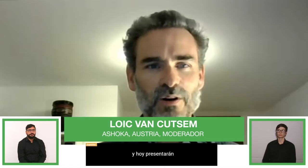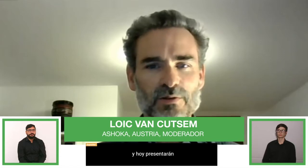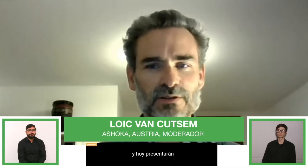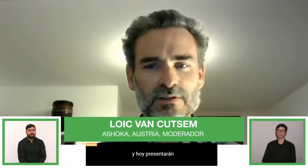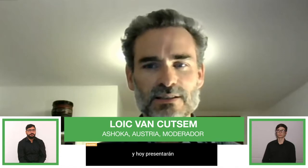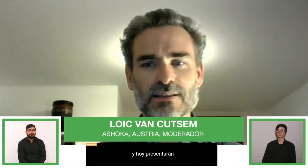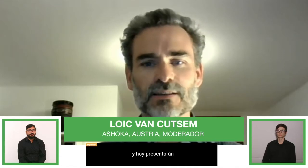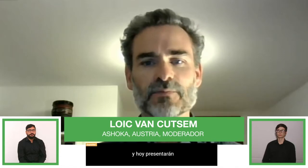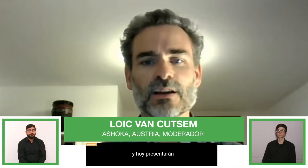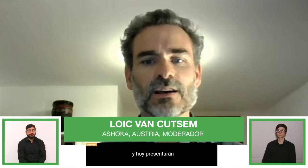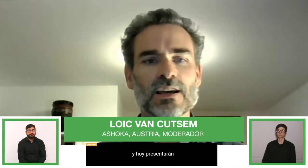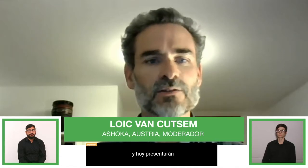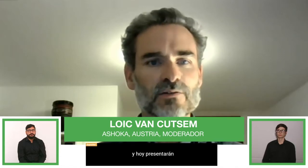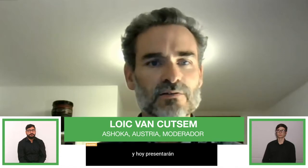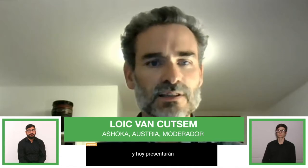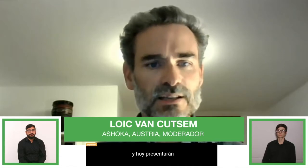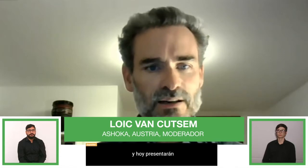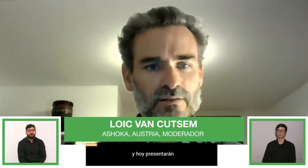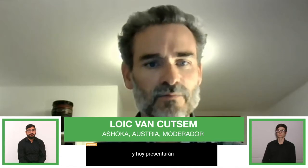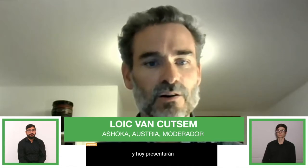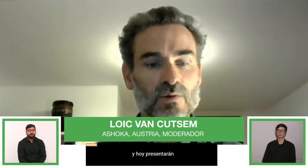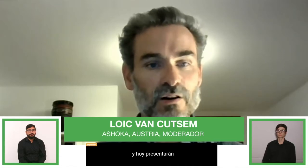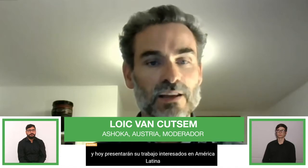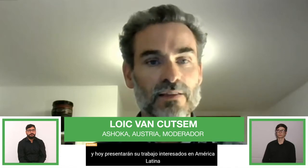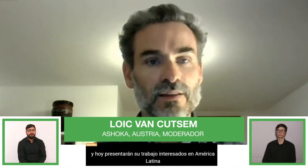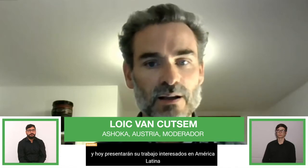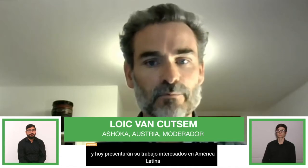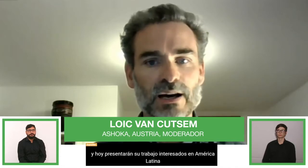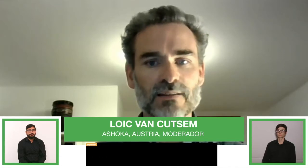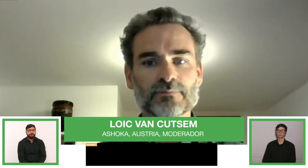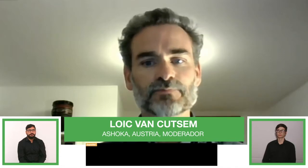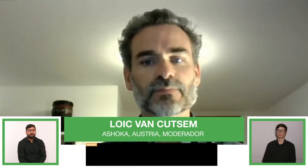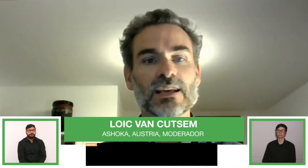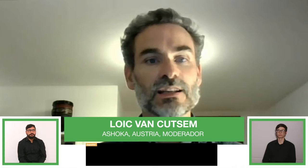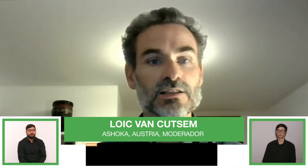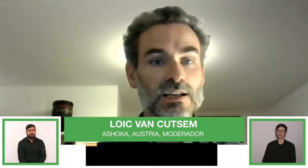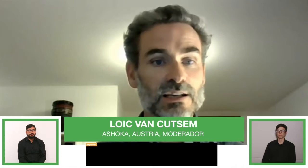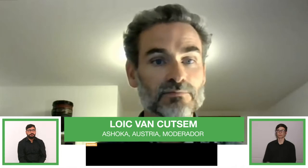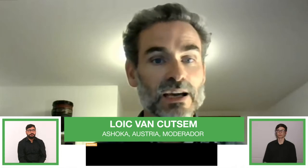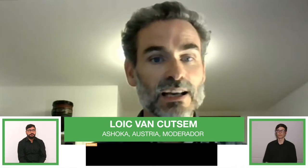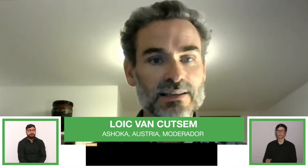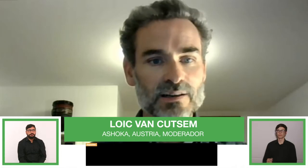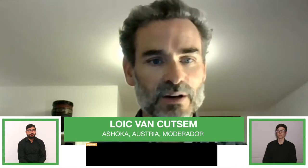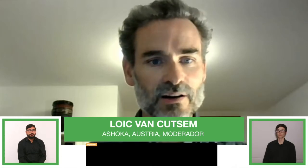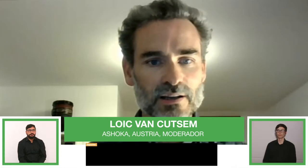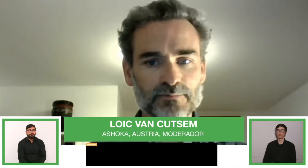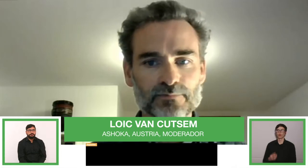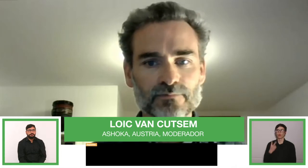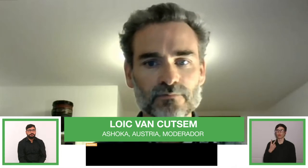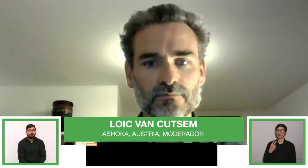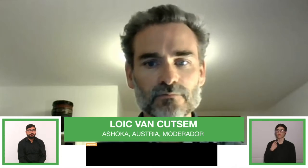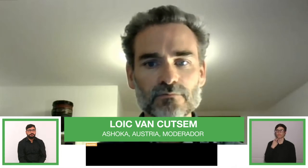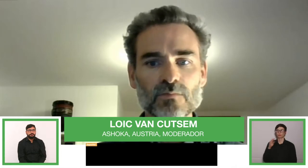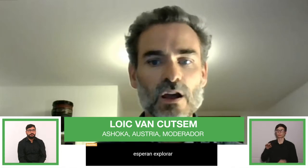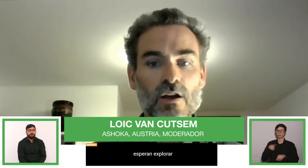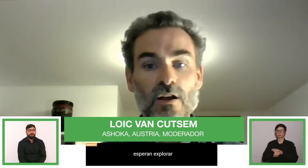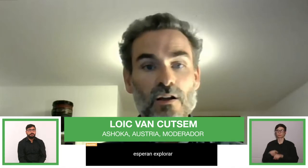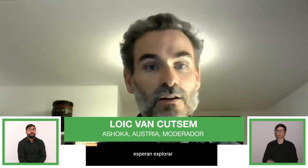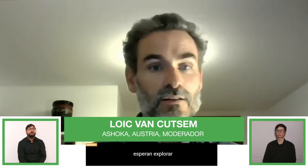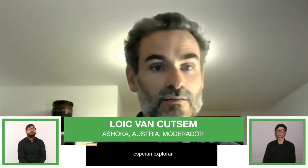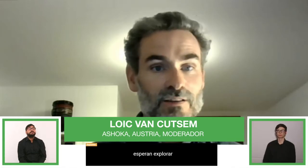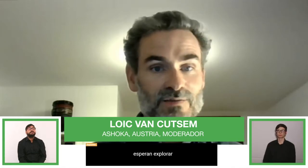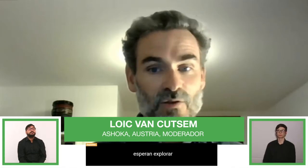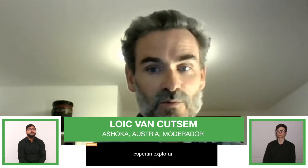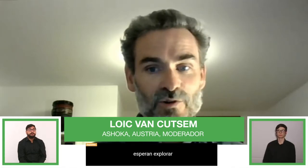esperan explorar alianzas y oportunidades para trabajar, escalar su trabajo y mejorar sus impactos en Chile y en